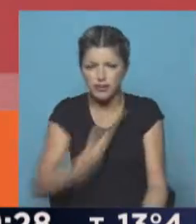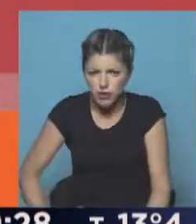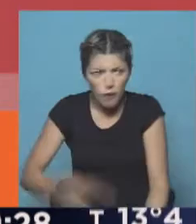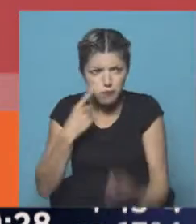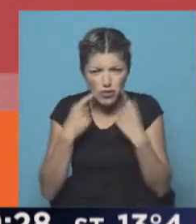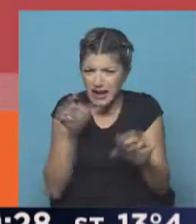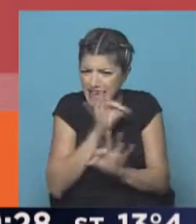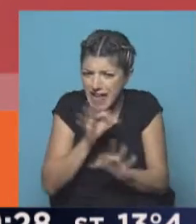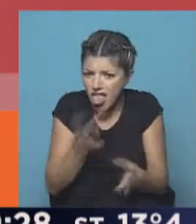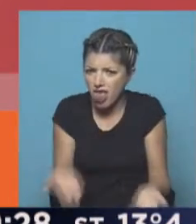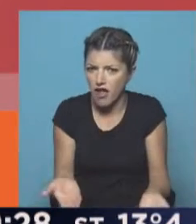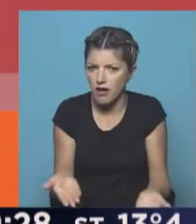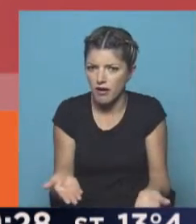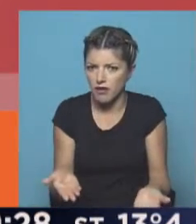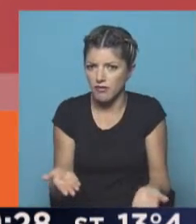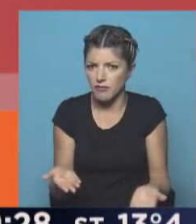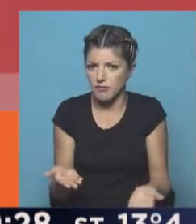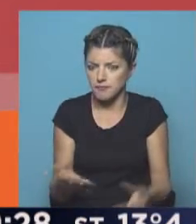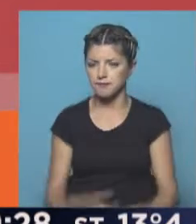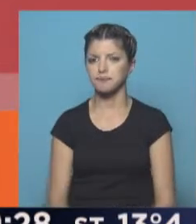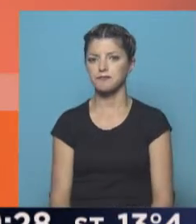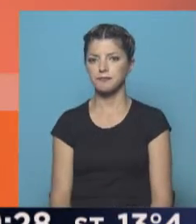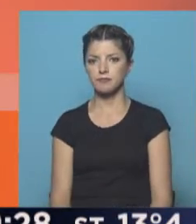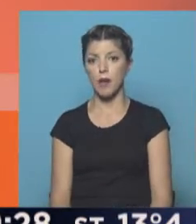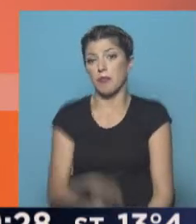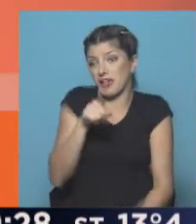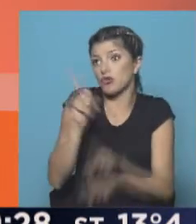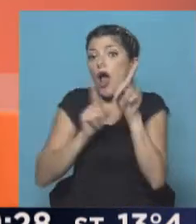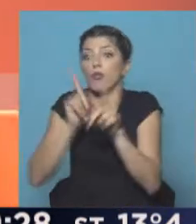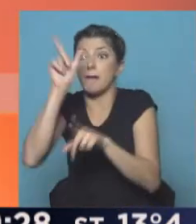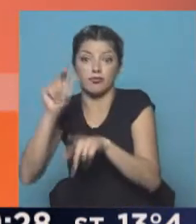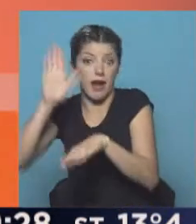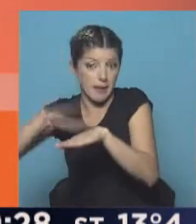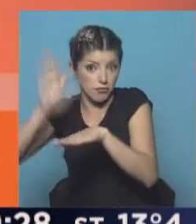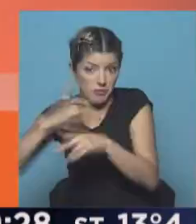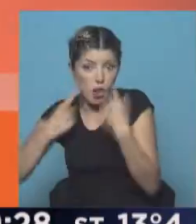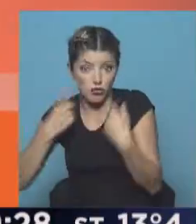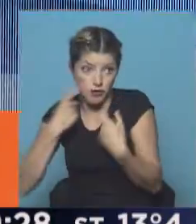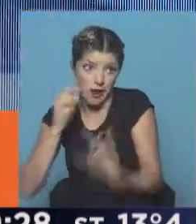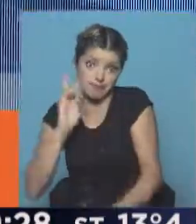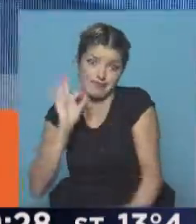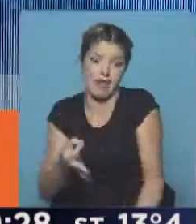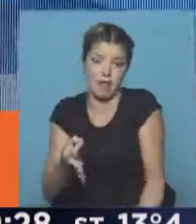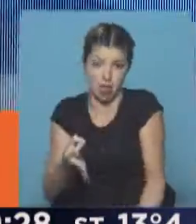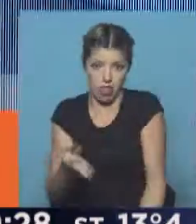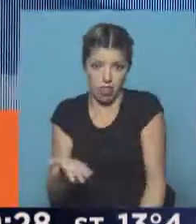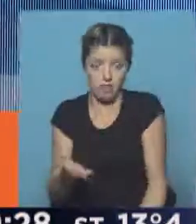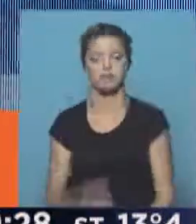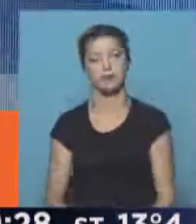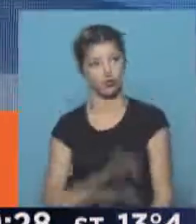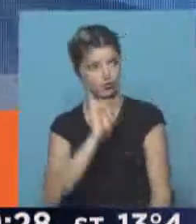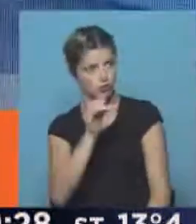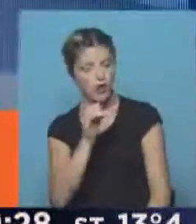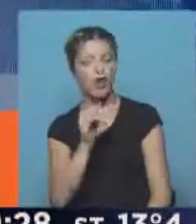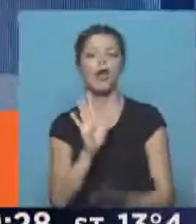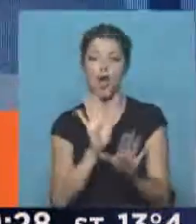suceder ante los ojos, digamos, de autoridades de control del puerto. Sí, seguro. Nosotros, no solamente las autoridades han